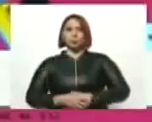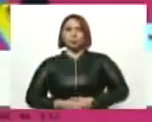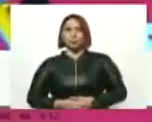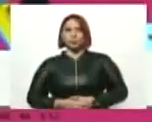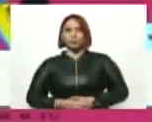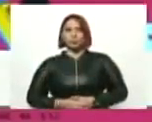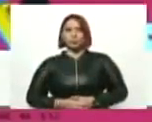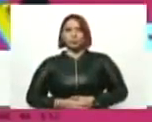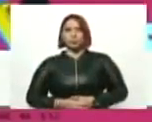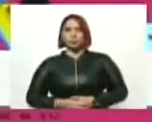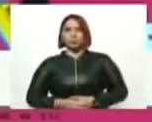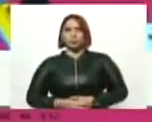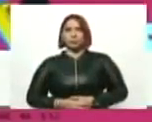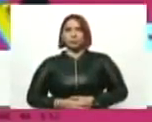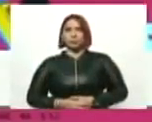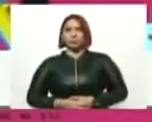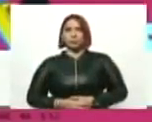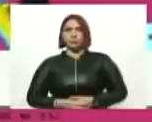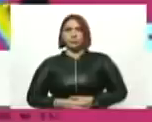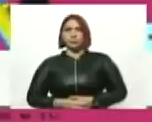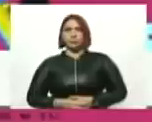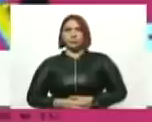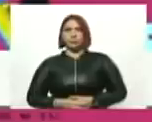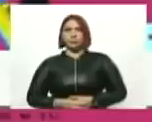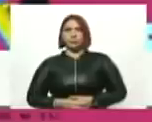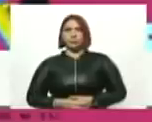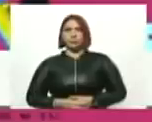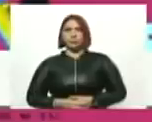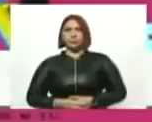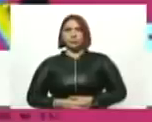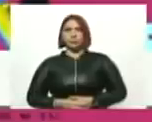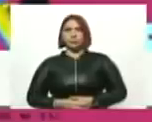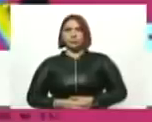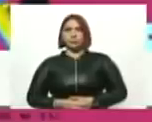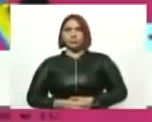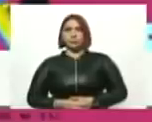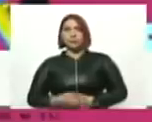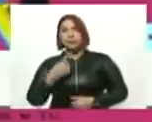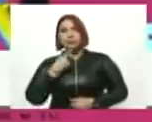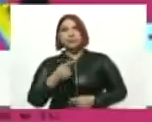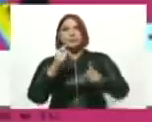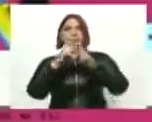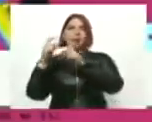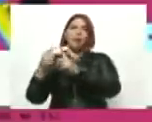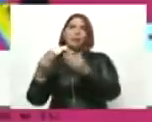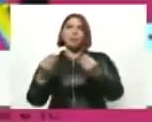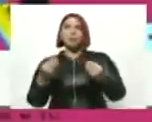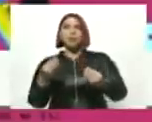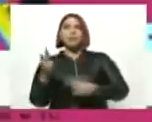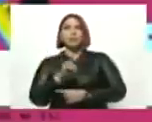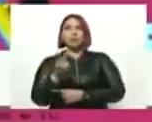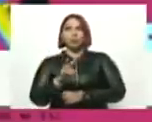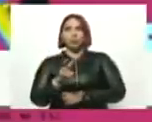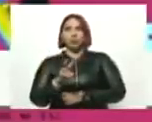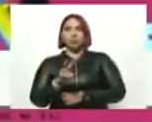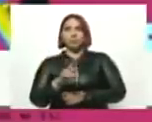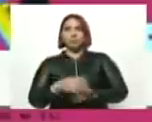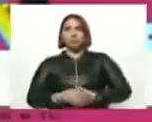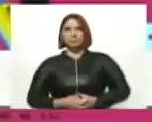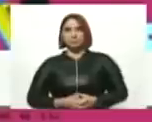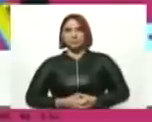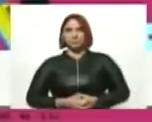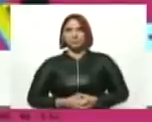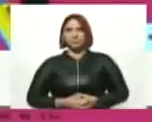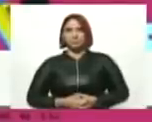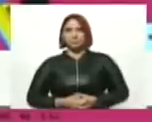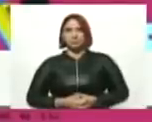voy a decir una palabra muy venezolana, Espero que se la traduzca a los hermanos que